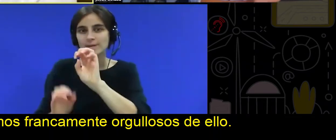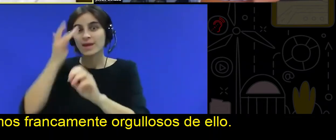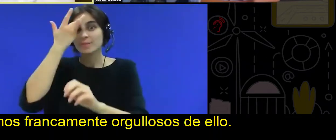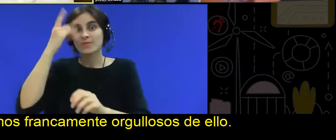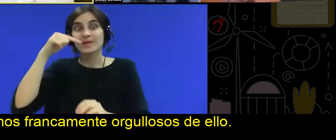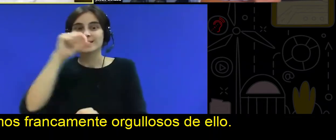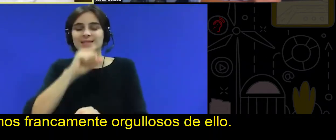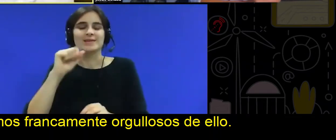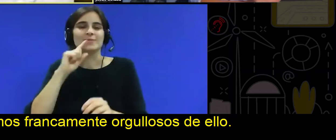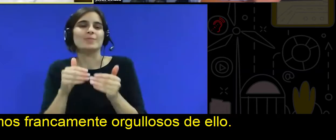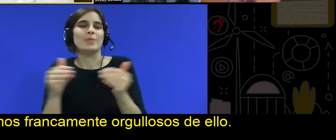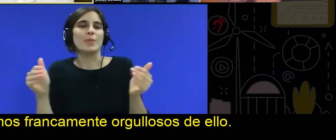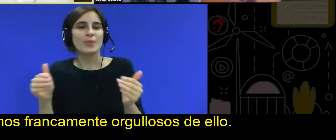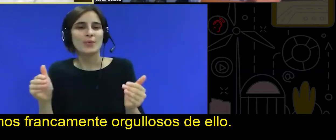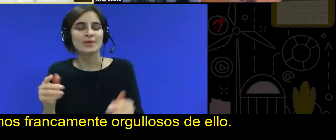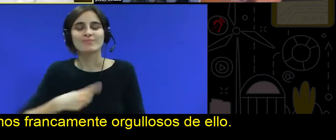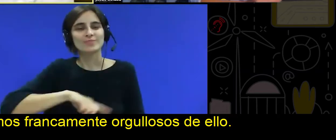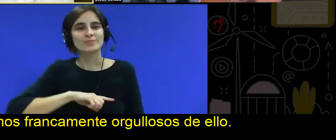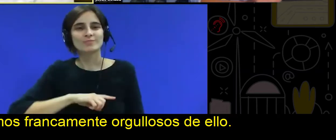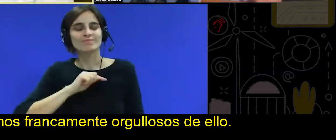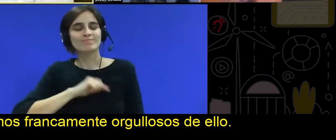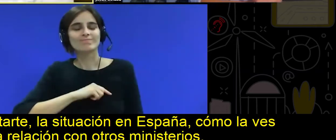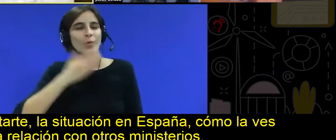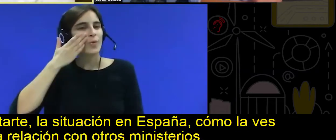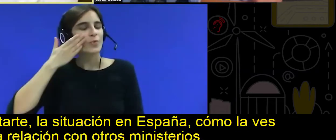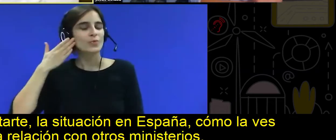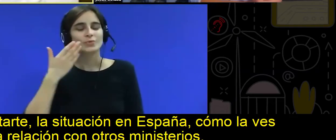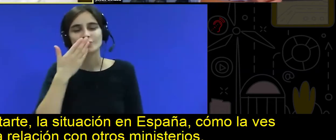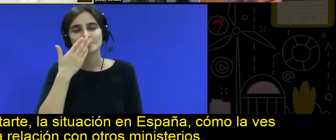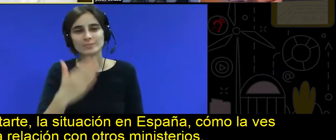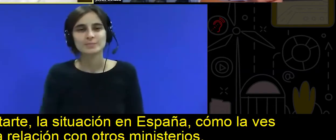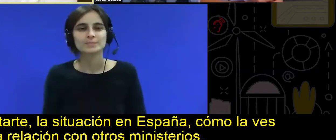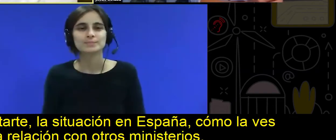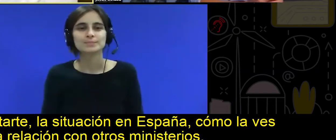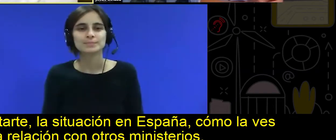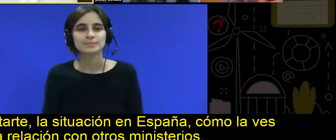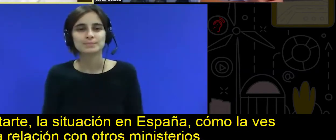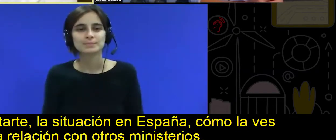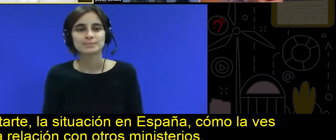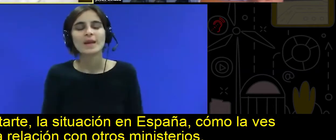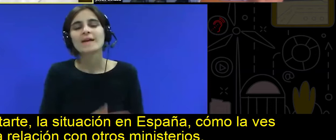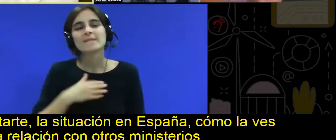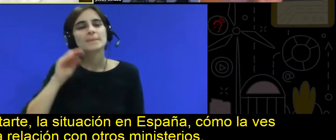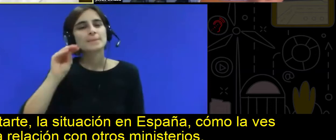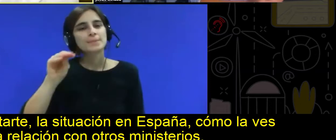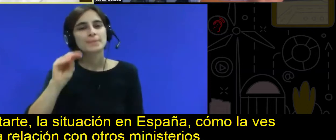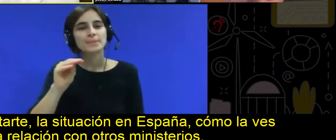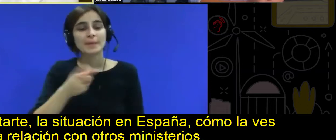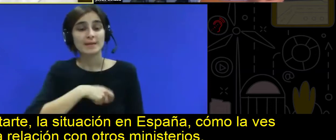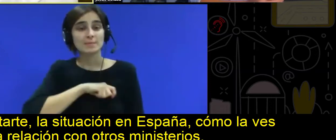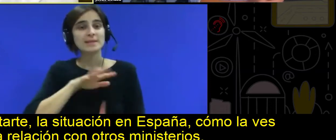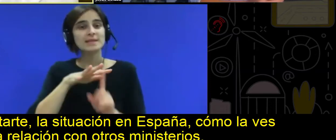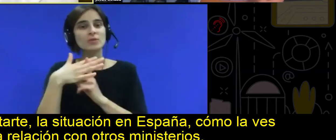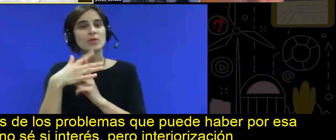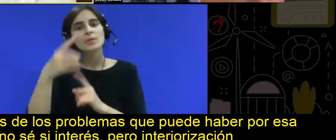francamente orgullosos de ello. Quería comentarte la situación en España, cómo la ves y la relación con otros ministerios.